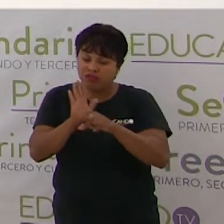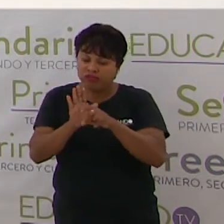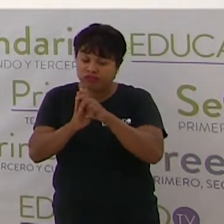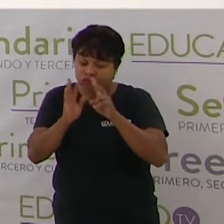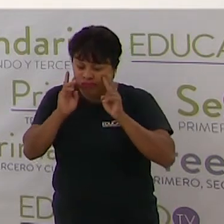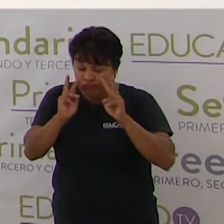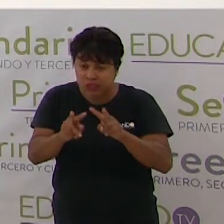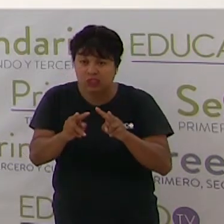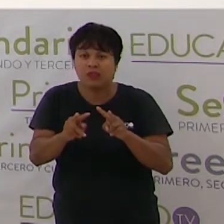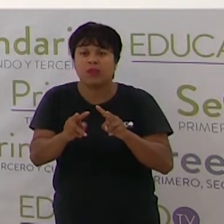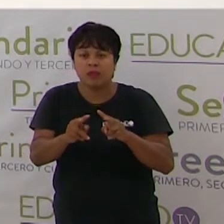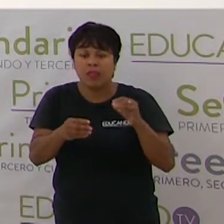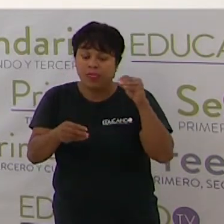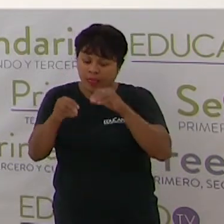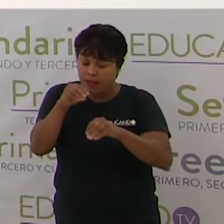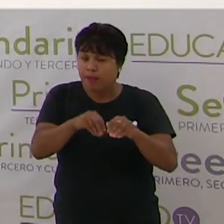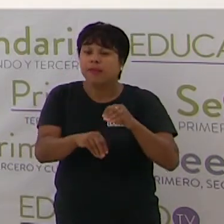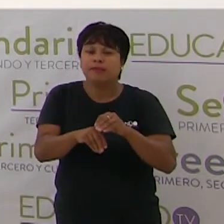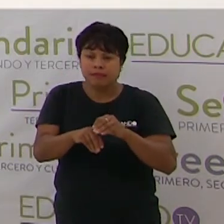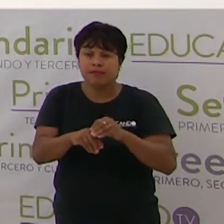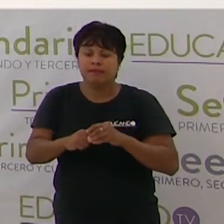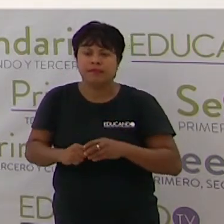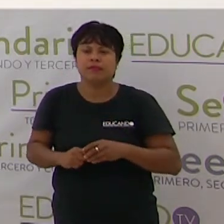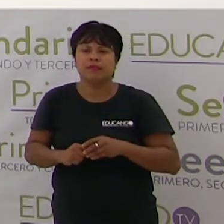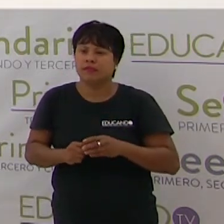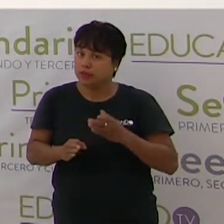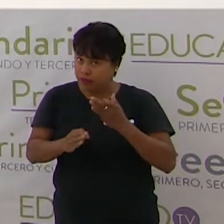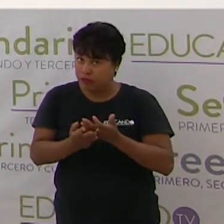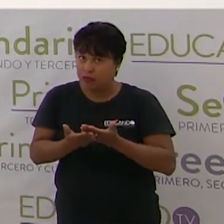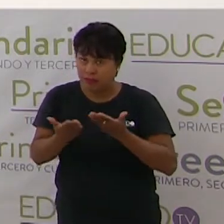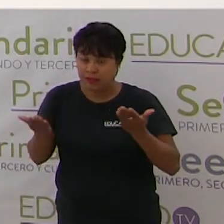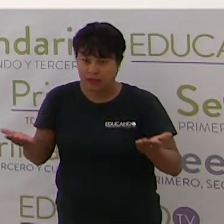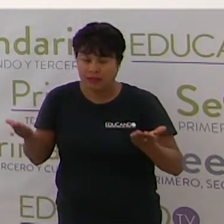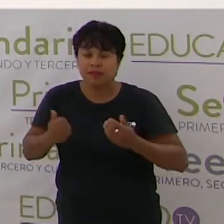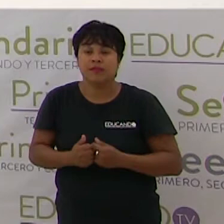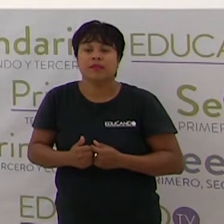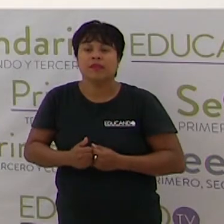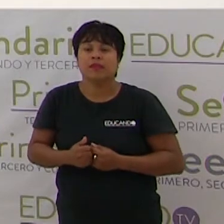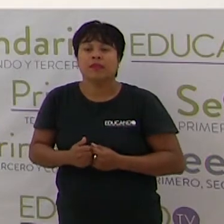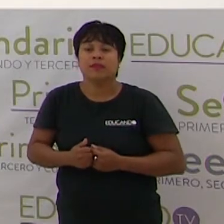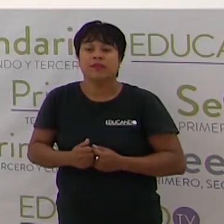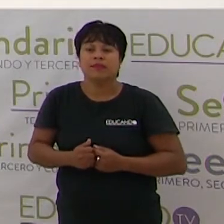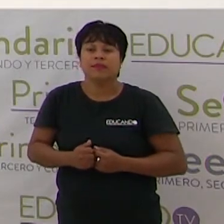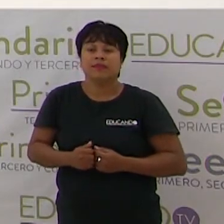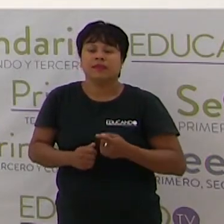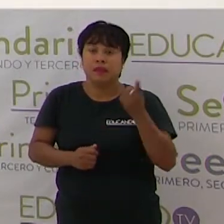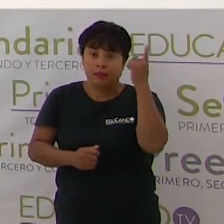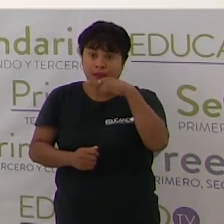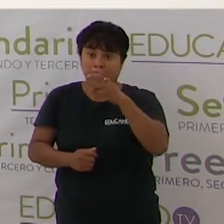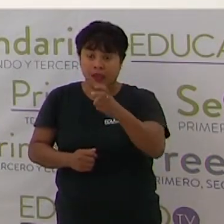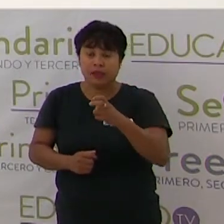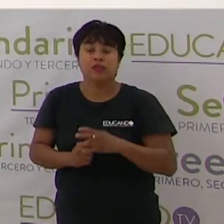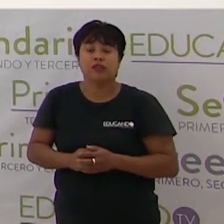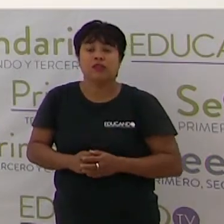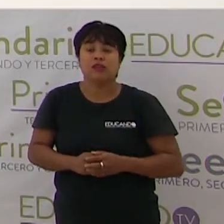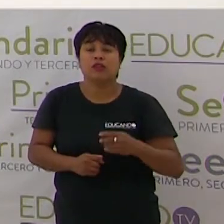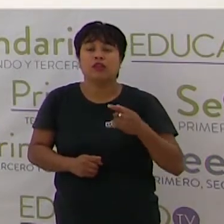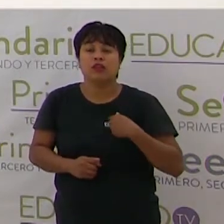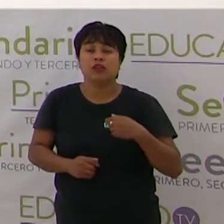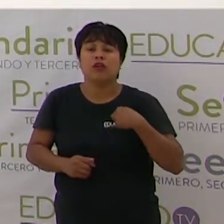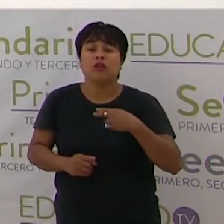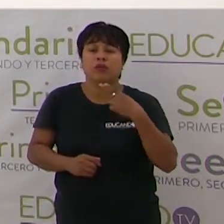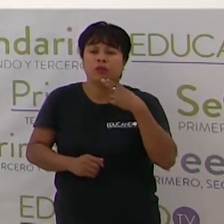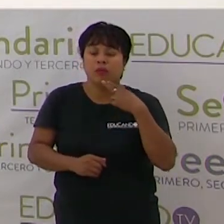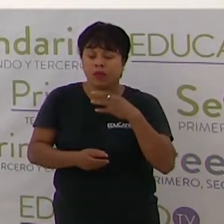algoritmos, las fórmulas con la cual calculamos, pero ahora lo vamos a calcular de manera gráfica. Para ello, entonces voy a ocupar lo